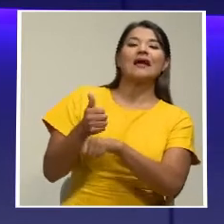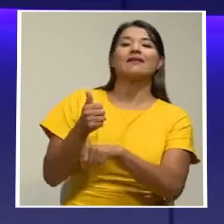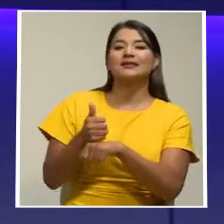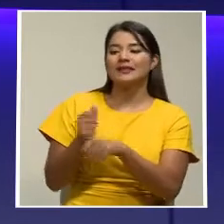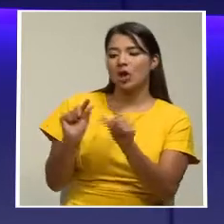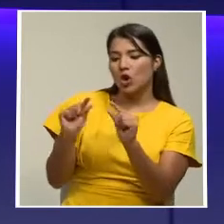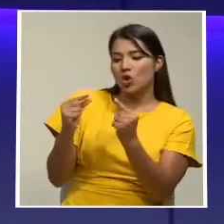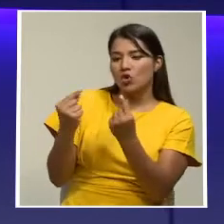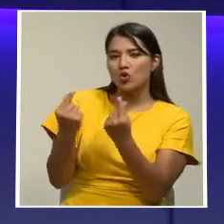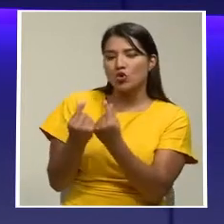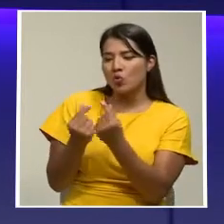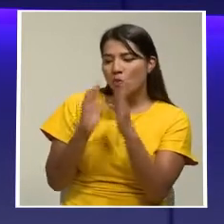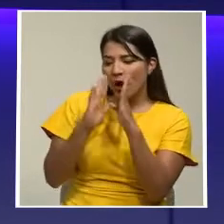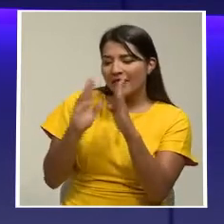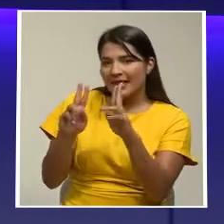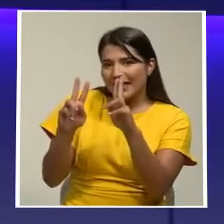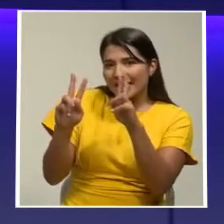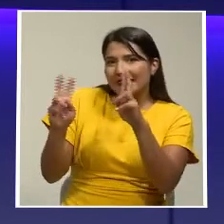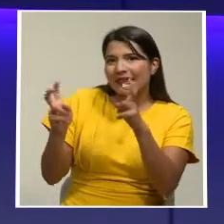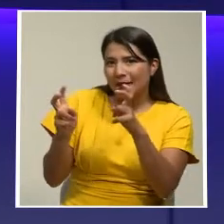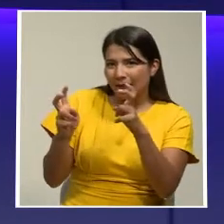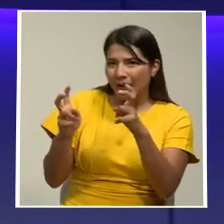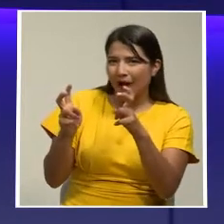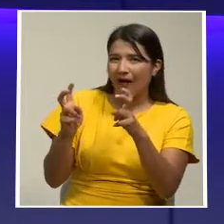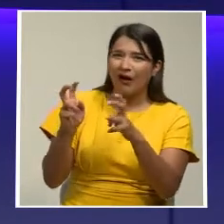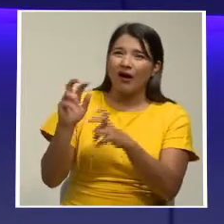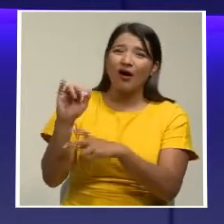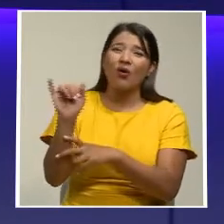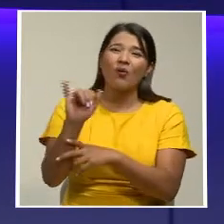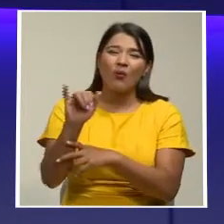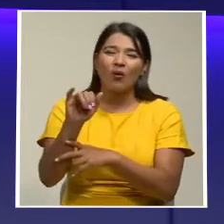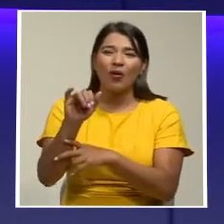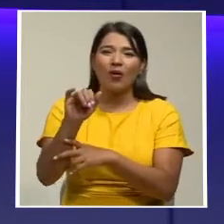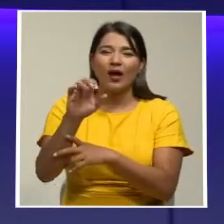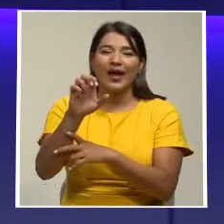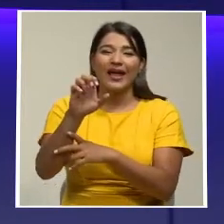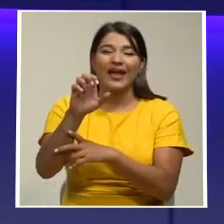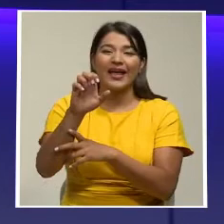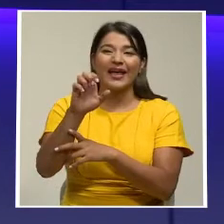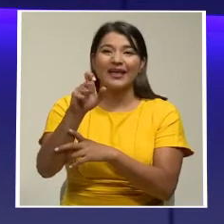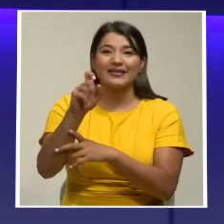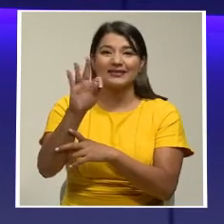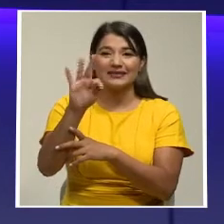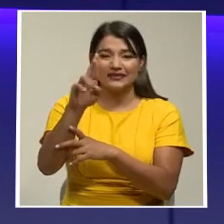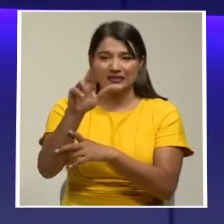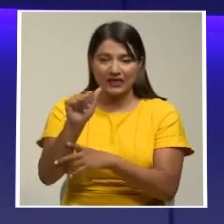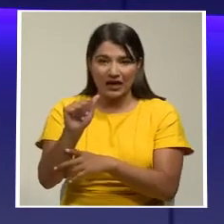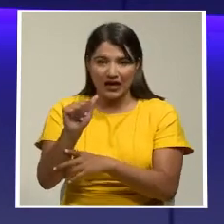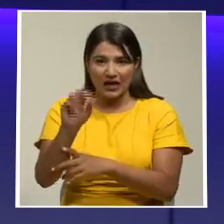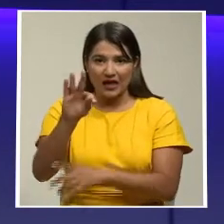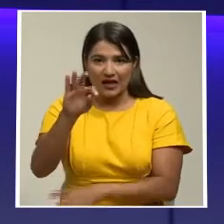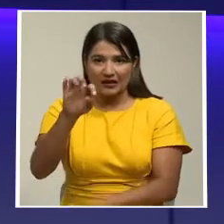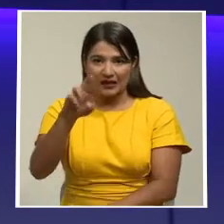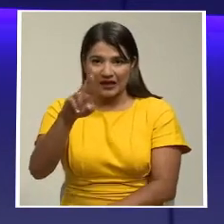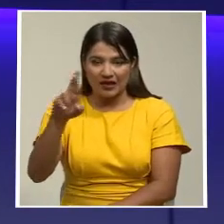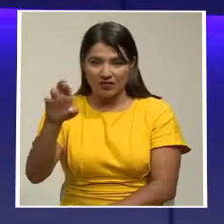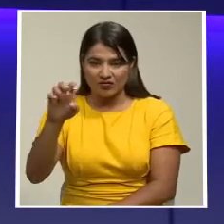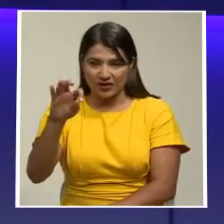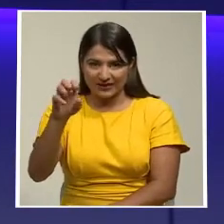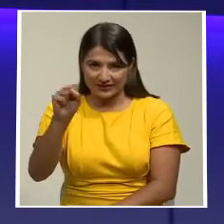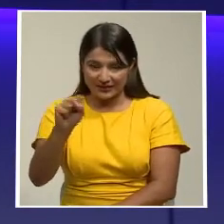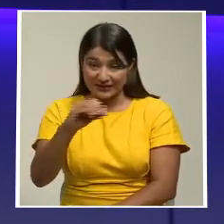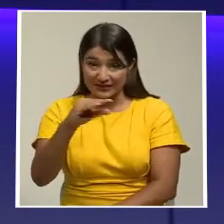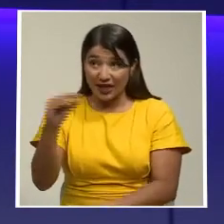ultraterrestres y de objetos celestes. Sí, escuchó bien, un ministerio de asuntos